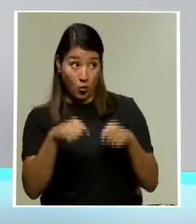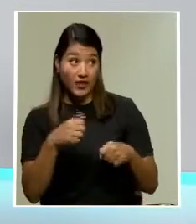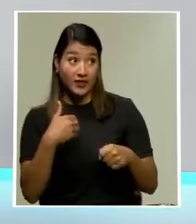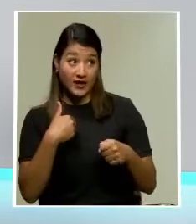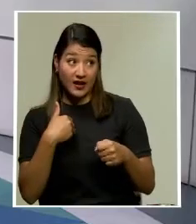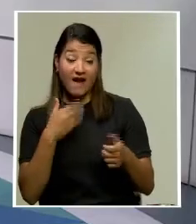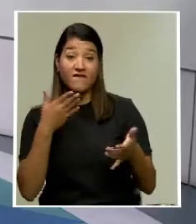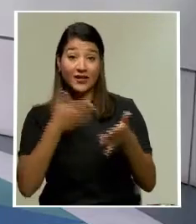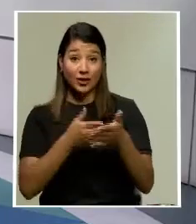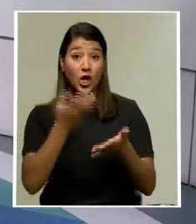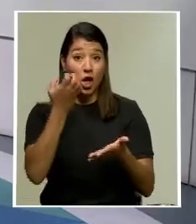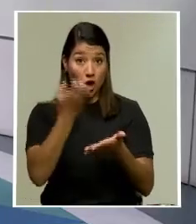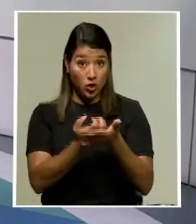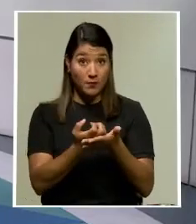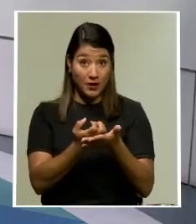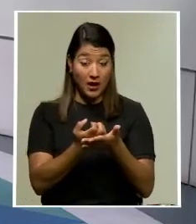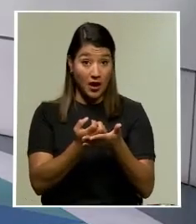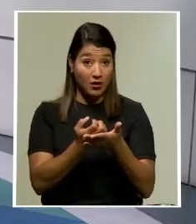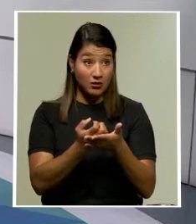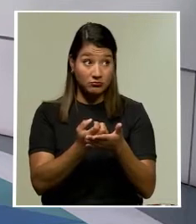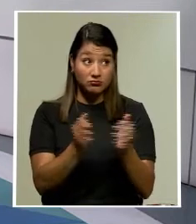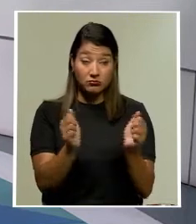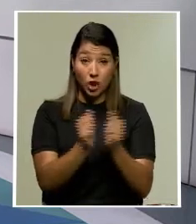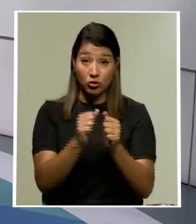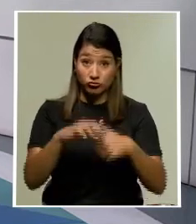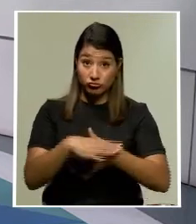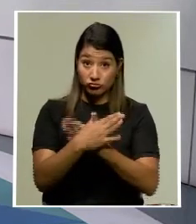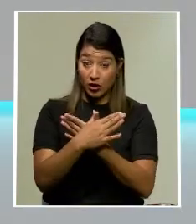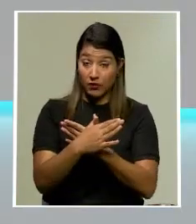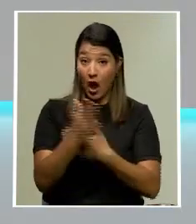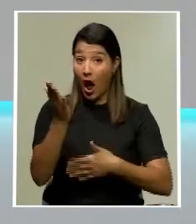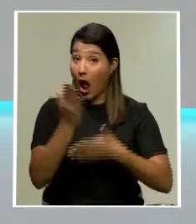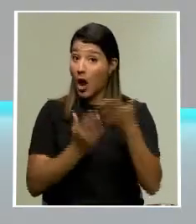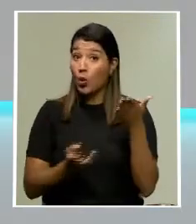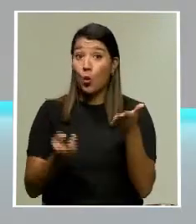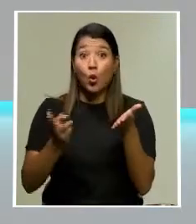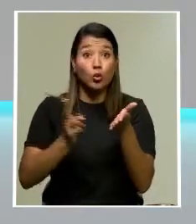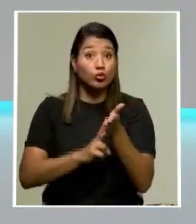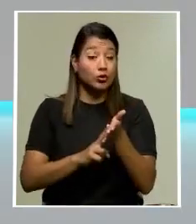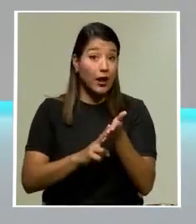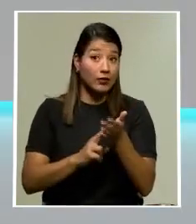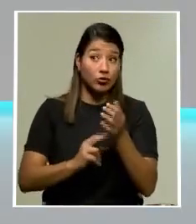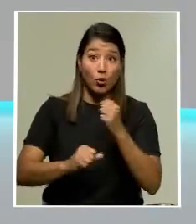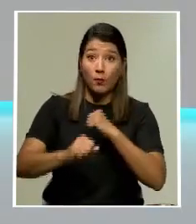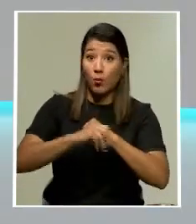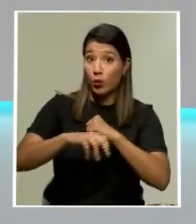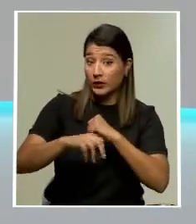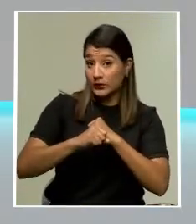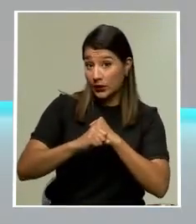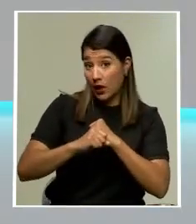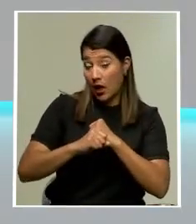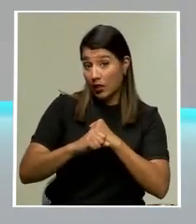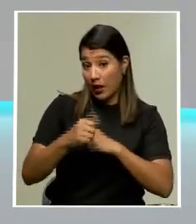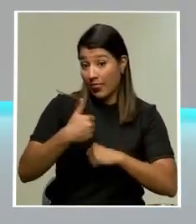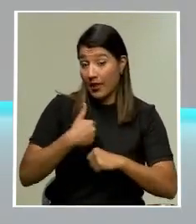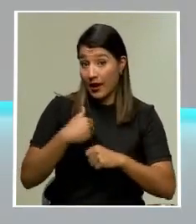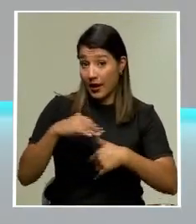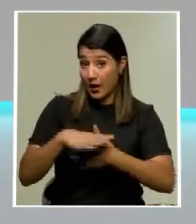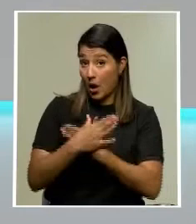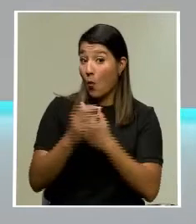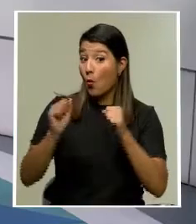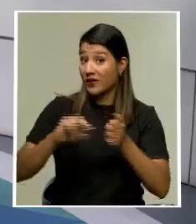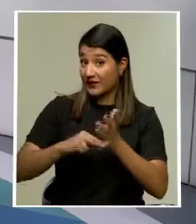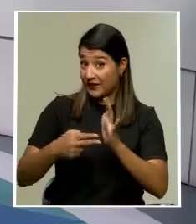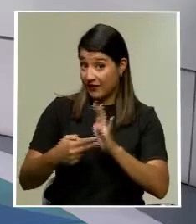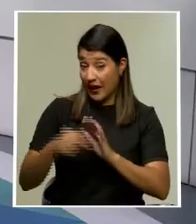repercusiones económicas sobre el guardametas, un contrato de publicidad, claro, de Keylor. Son muchos millones de